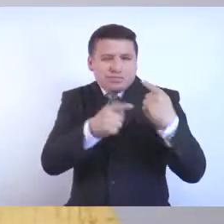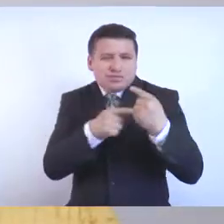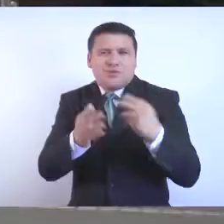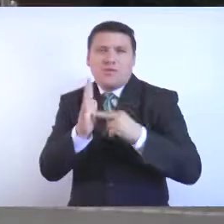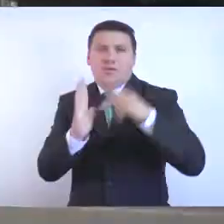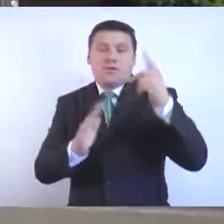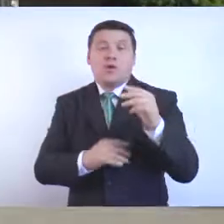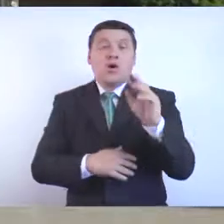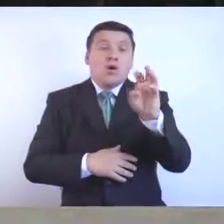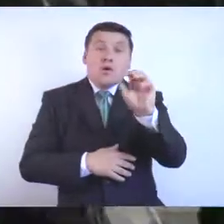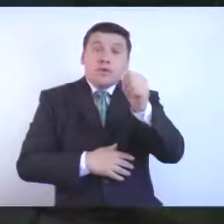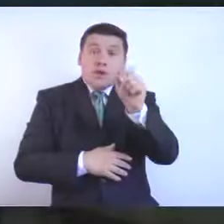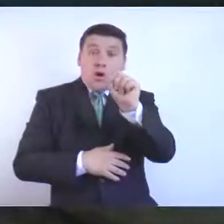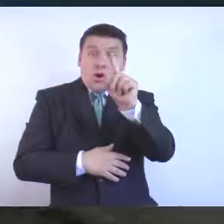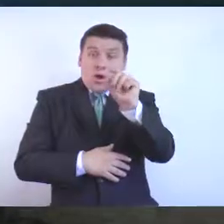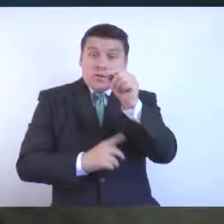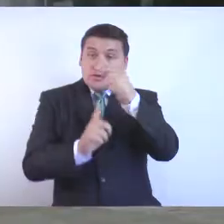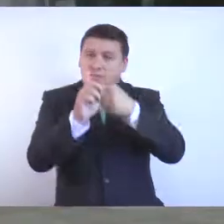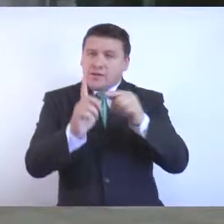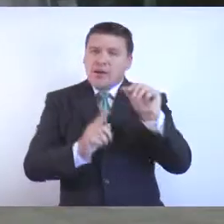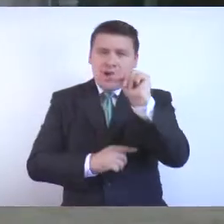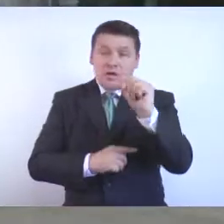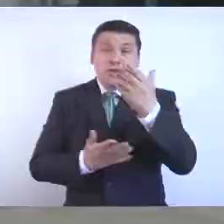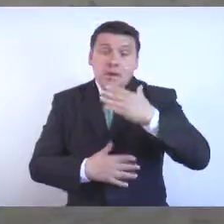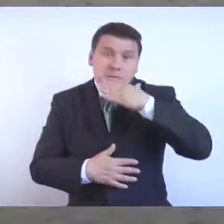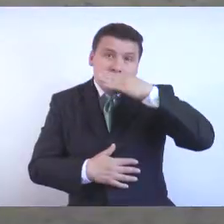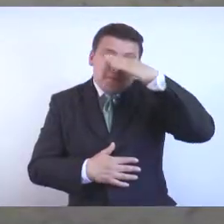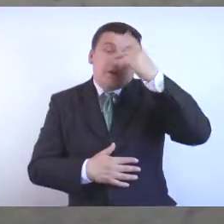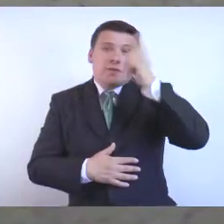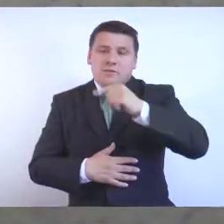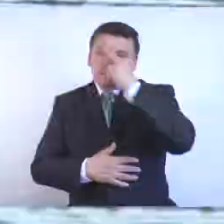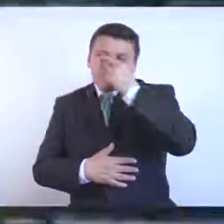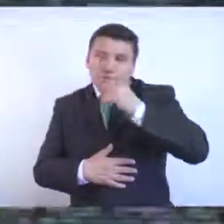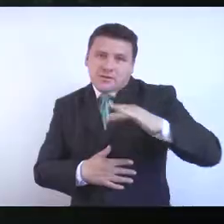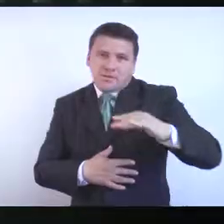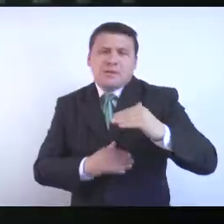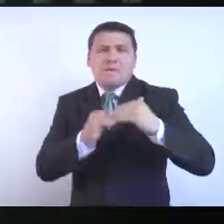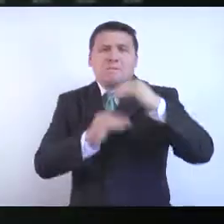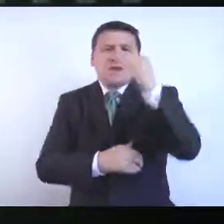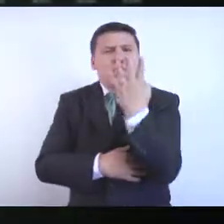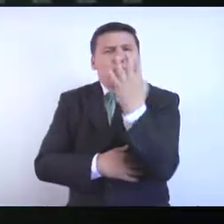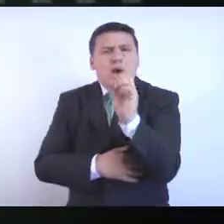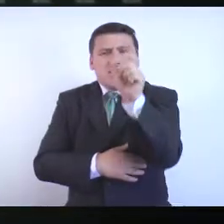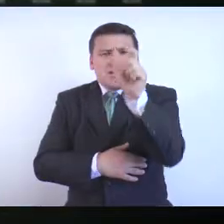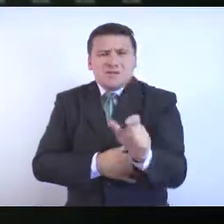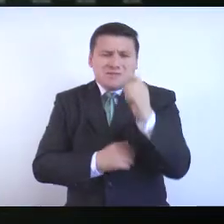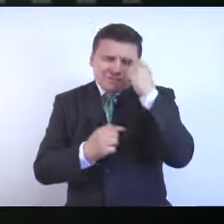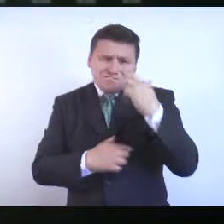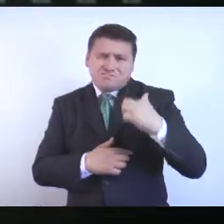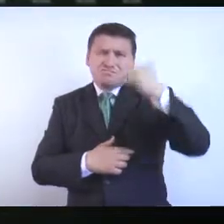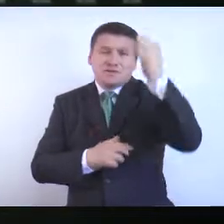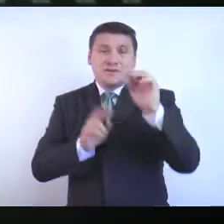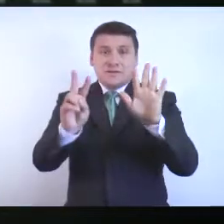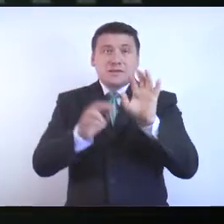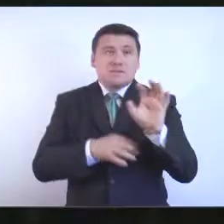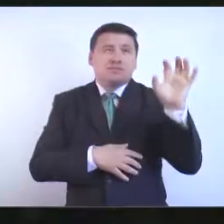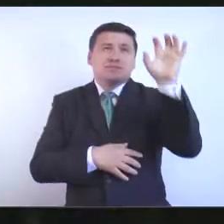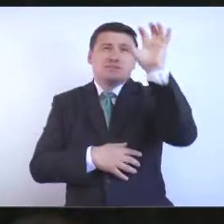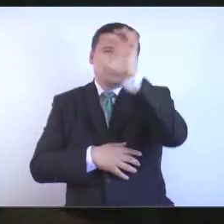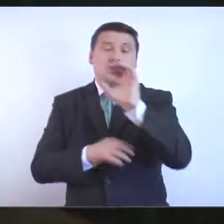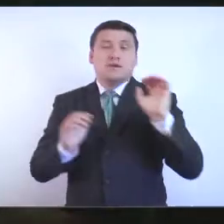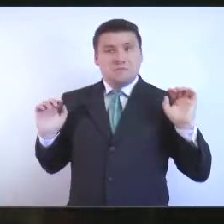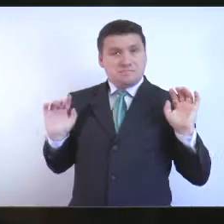generaciones. 8, 10 y 11 de agosto, Medellín y Santa Marta. Más de 40 especialistas de 7